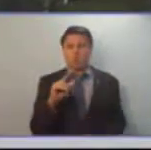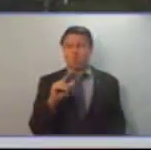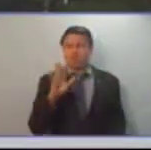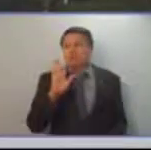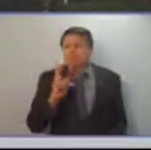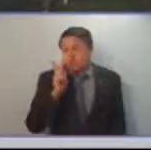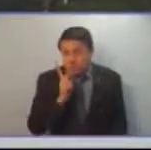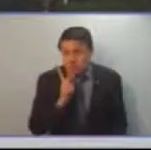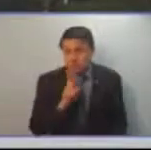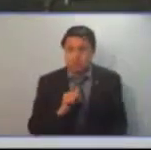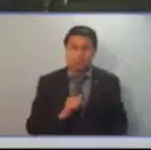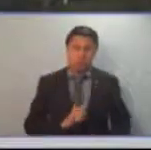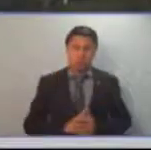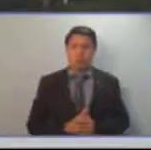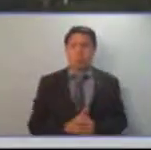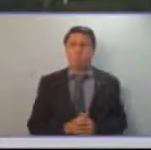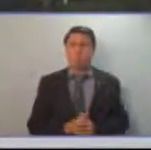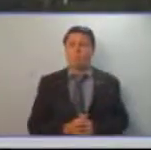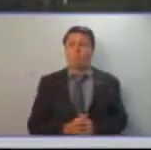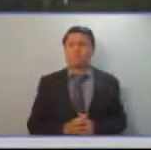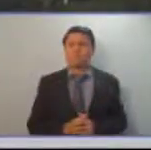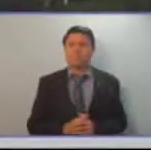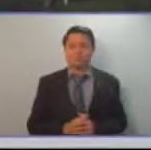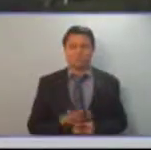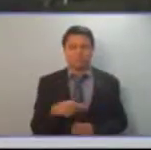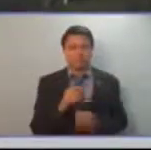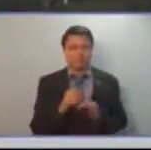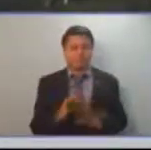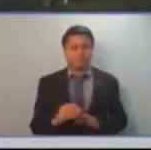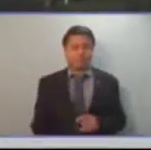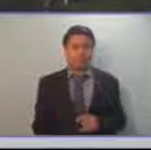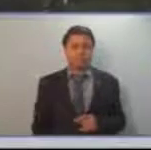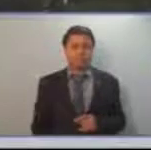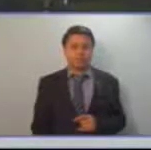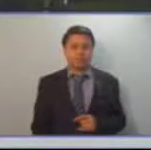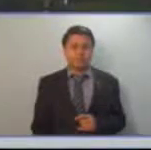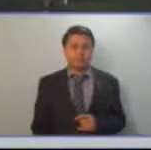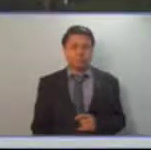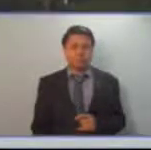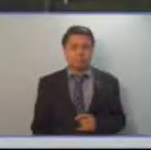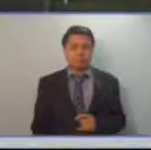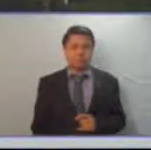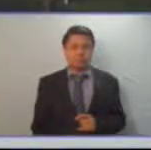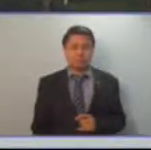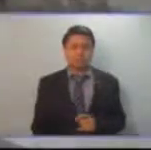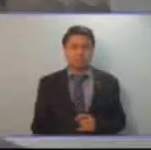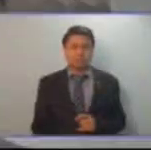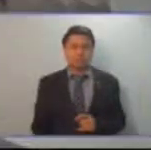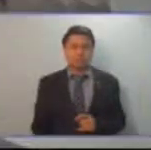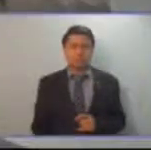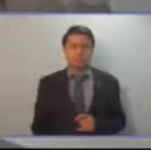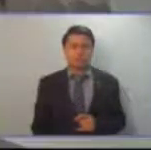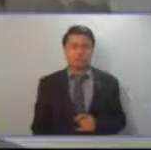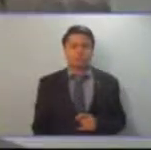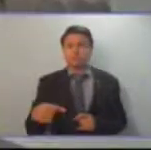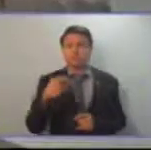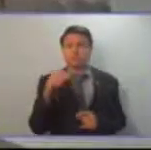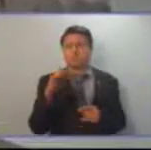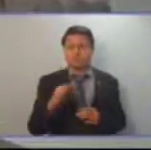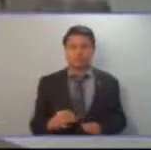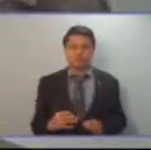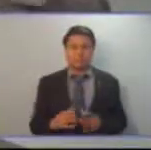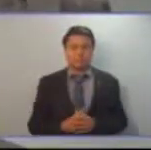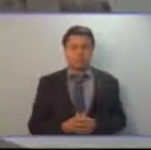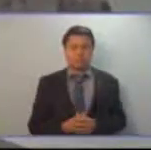lo vemos como esos espacios de control, de enriquecimiento de la visión de un gobierno local, con